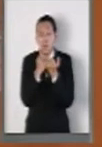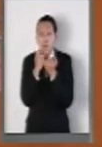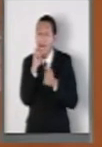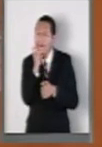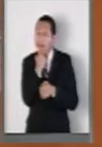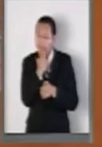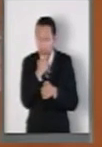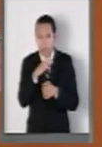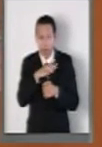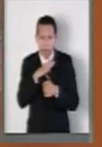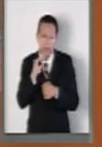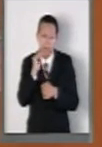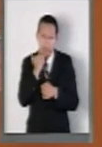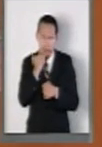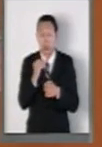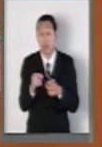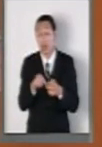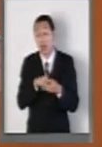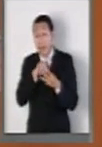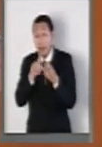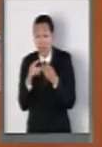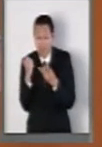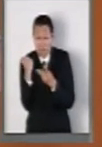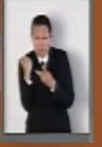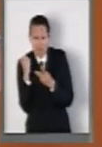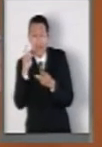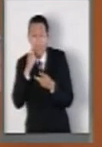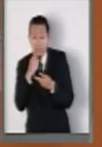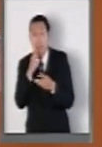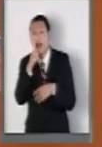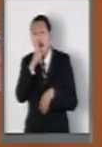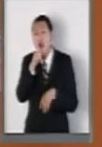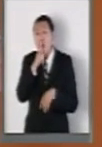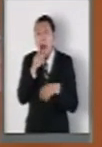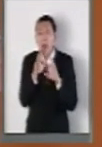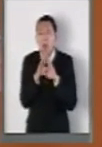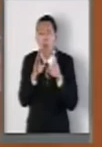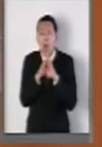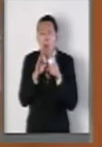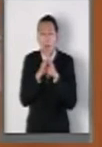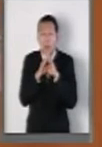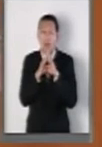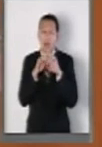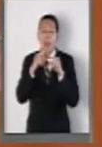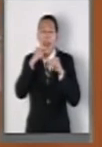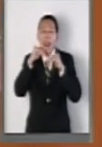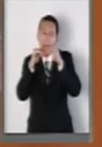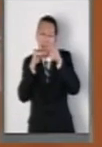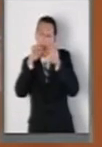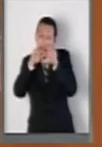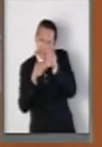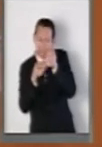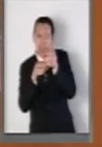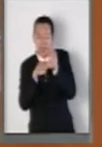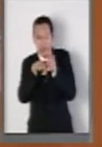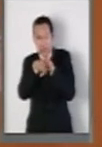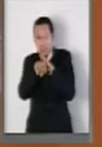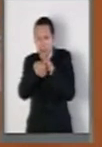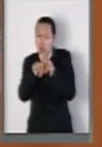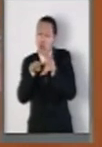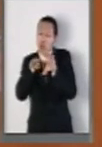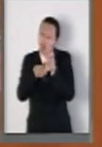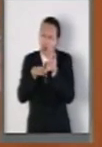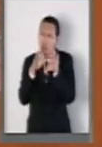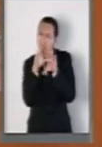dientes. Y el severo es aquel donde la lengua está fusionada con el piso de la boca. Hay dificultad para la